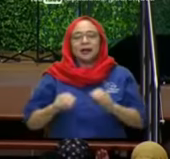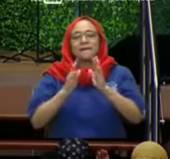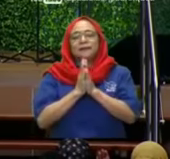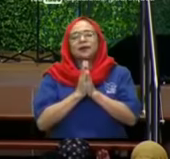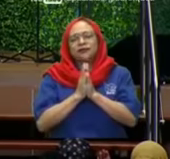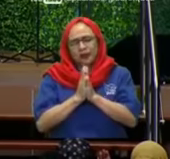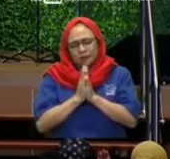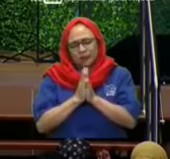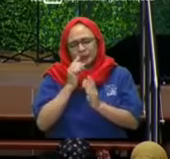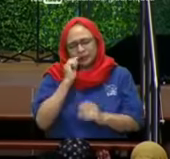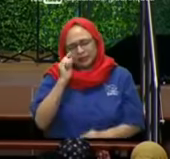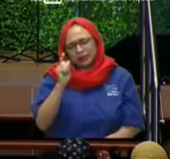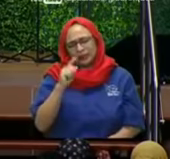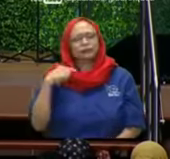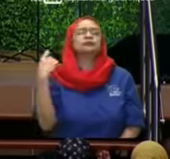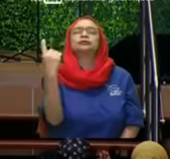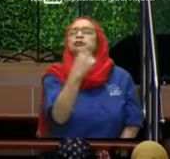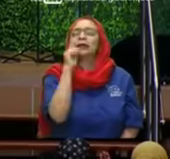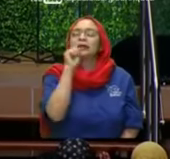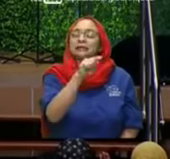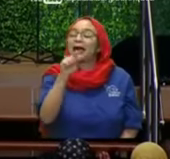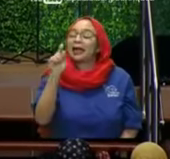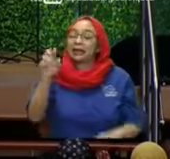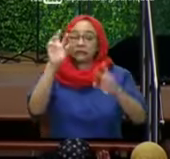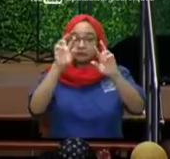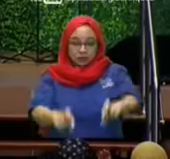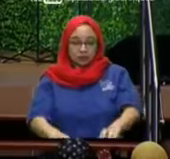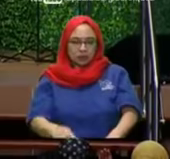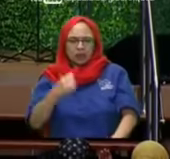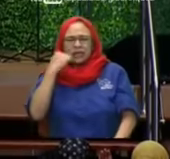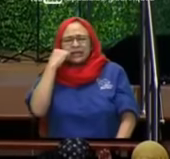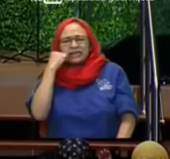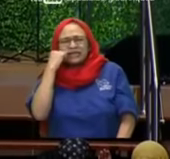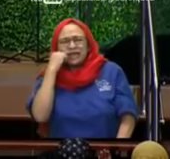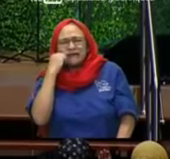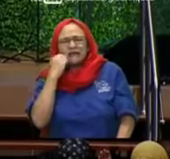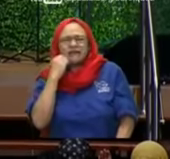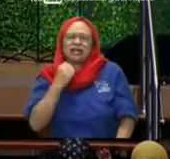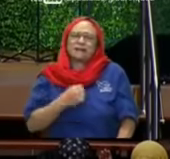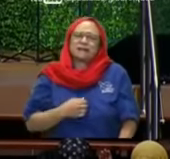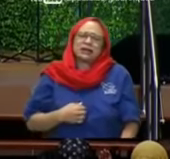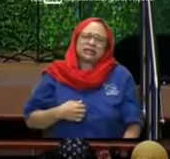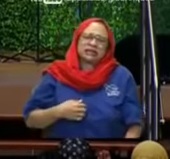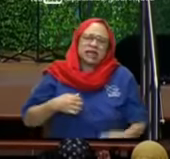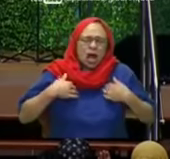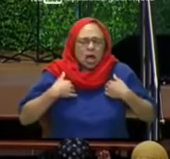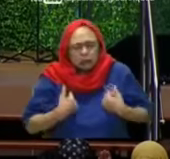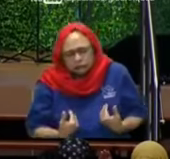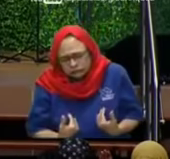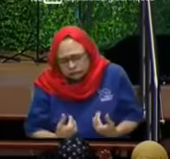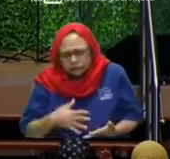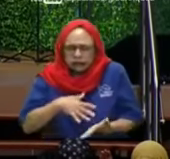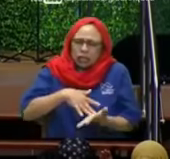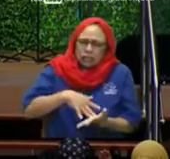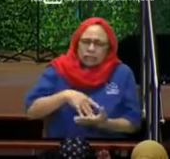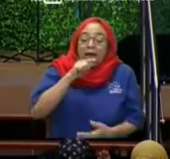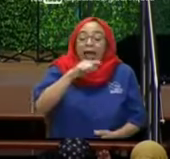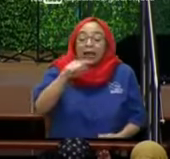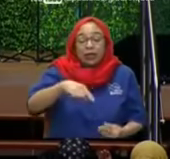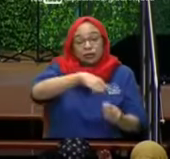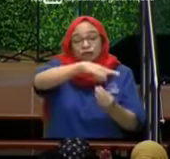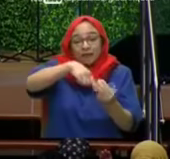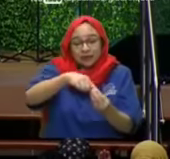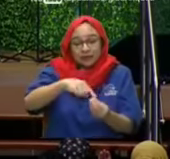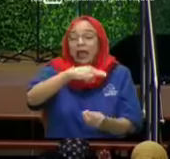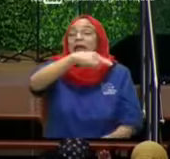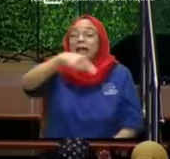todas aquellas personas que están enfermas, aquellas familias, aquellos familiares, Señor, en el nombre poderoso de